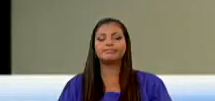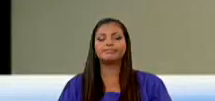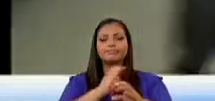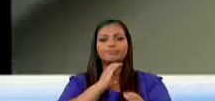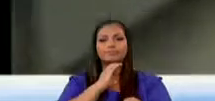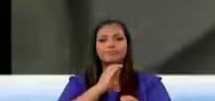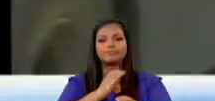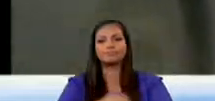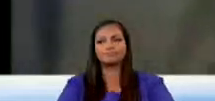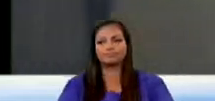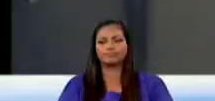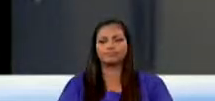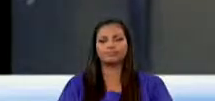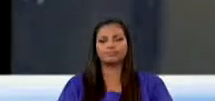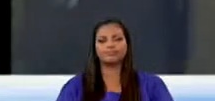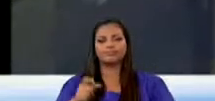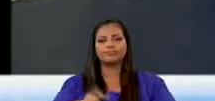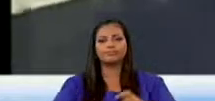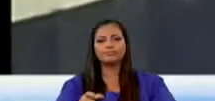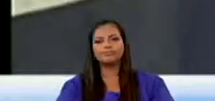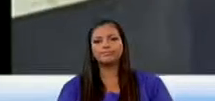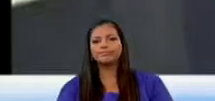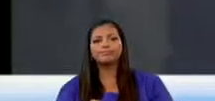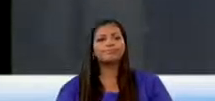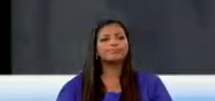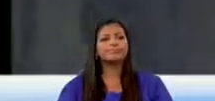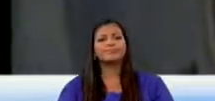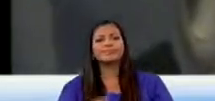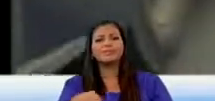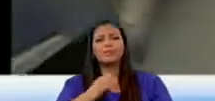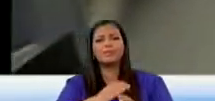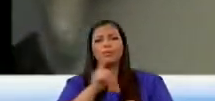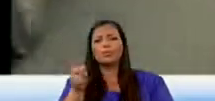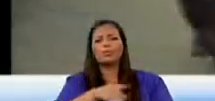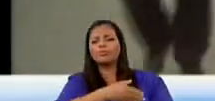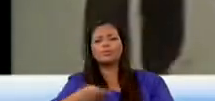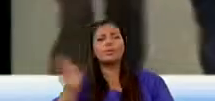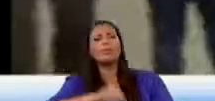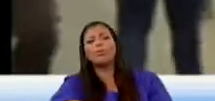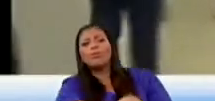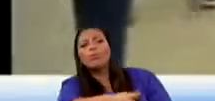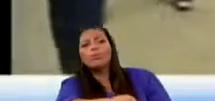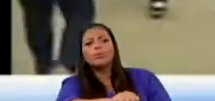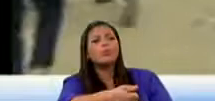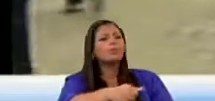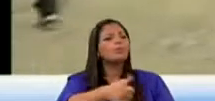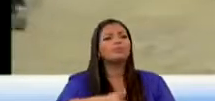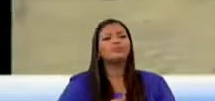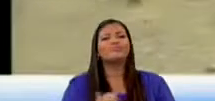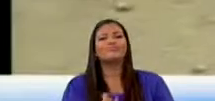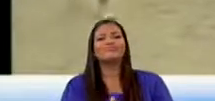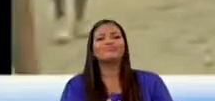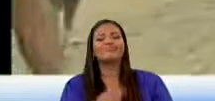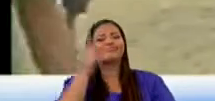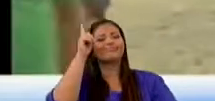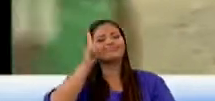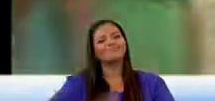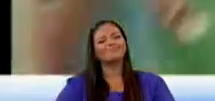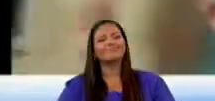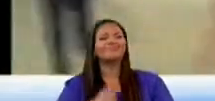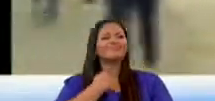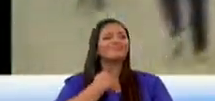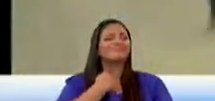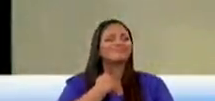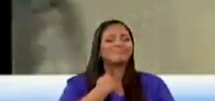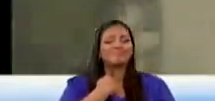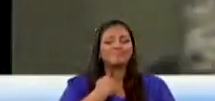Las personas que quieren otra línea, esa otra línea, como se encuentra con ese taponamiento, simplemente da la vuelta y no se detiene.